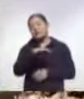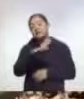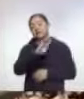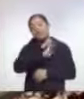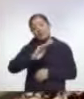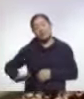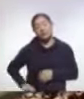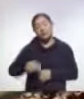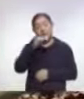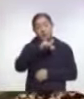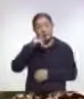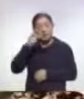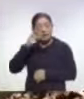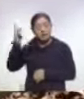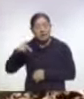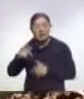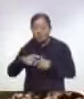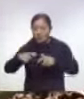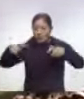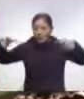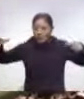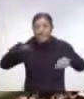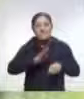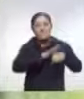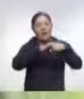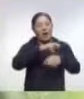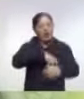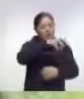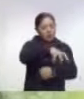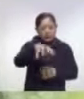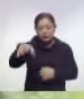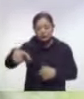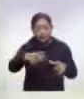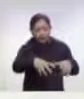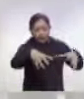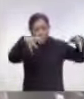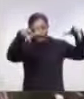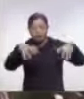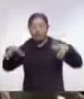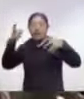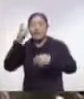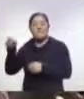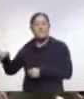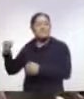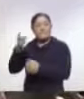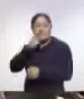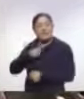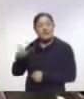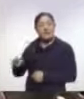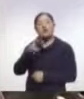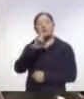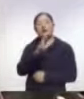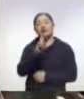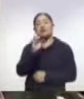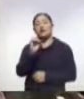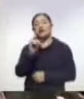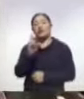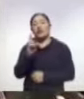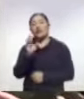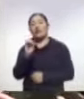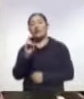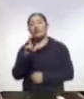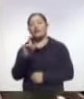municipio de Nanacamilpa, afirmó el socio del corporativo San Isidro, Rodolfo del Razo. Para este 2020 apenas están haciendo el estudio,